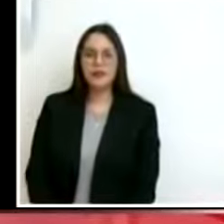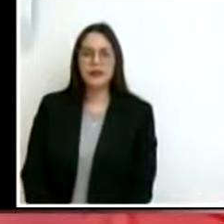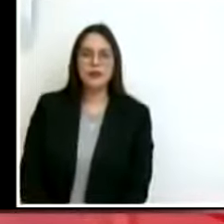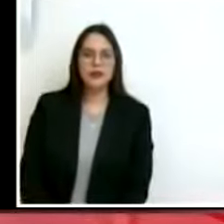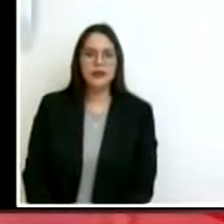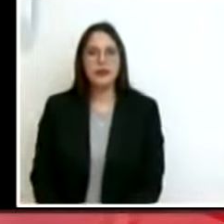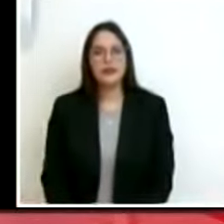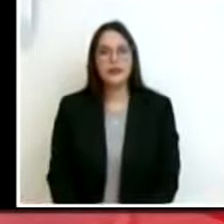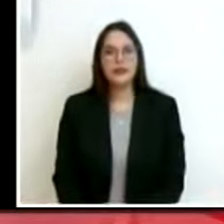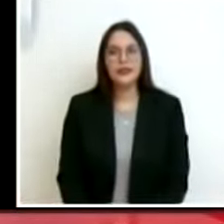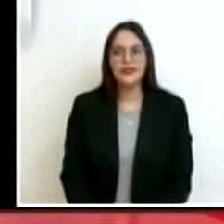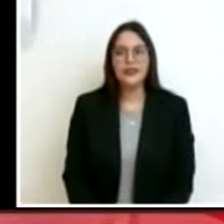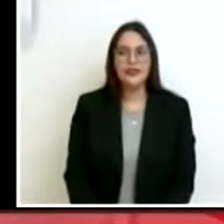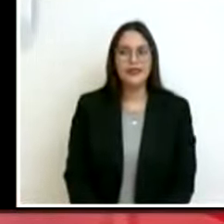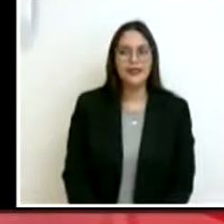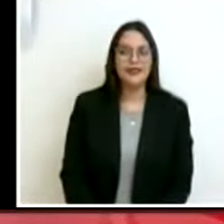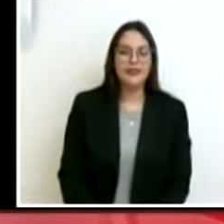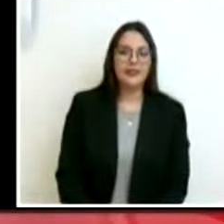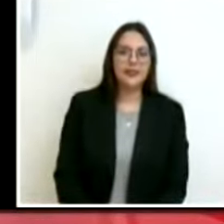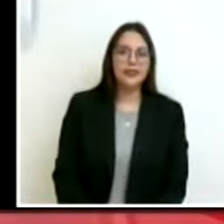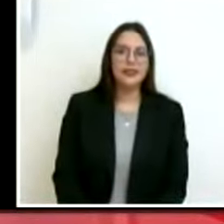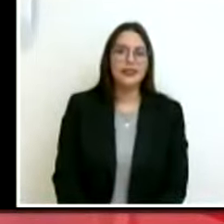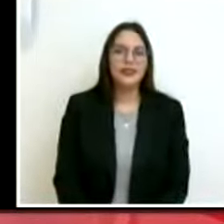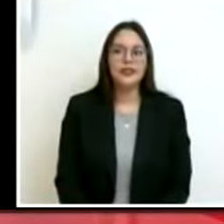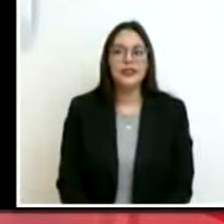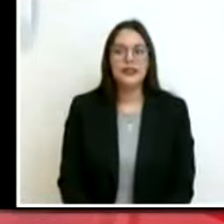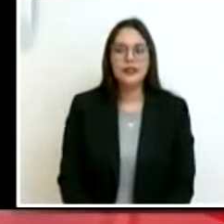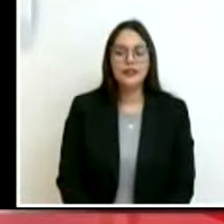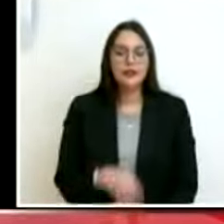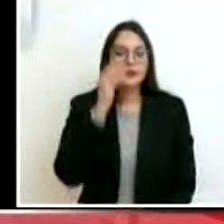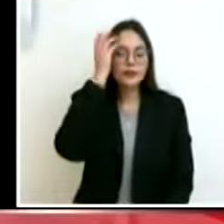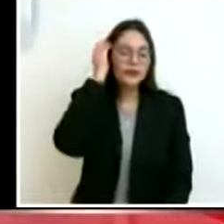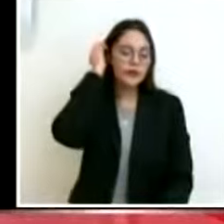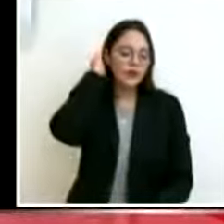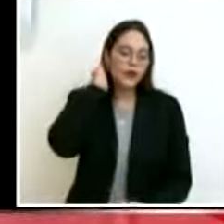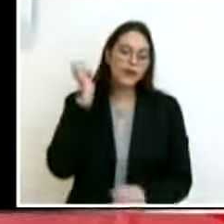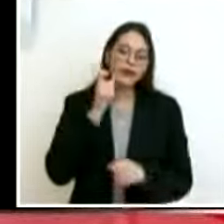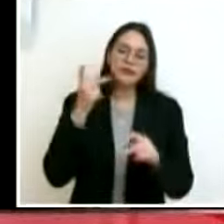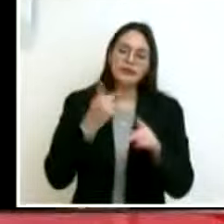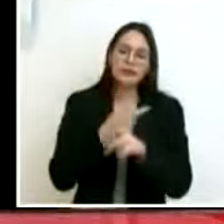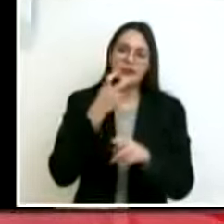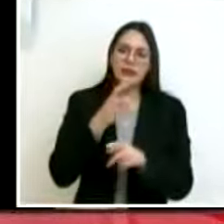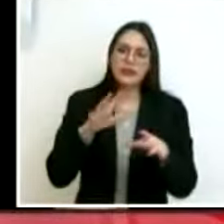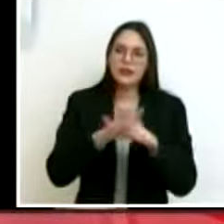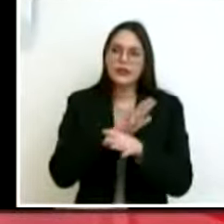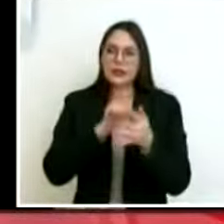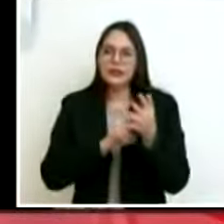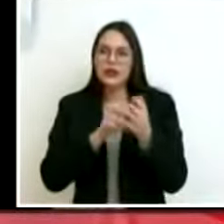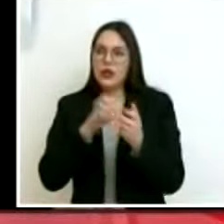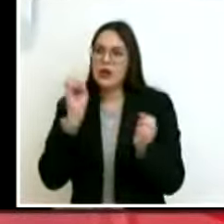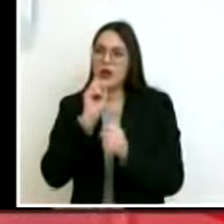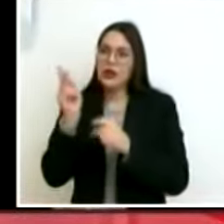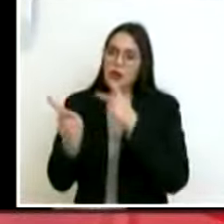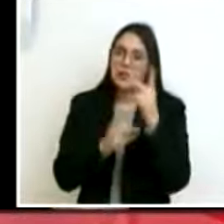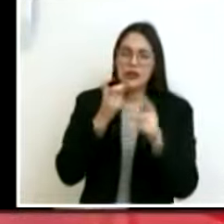Se falta la verdad cuando se afirma que esta reforma no ha sido consultada. Y